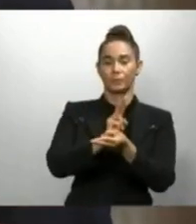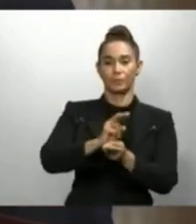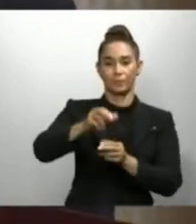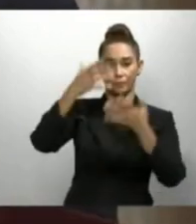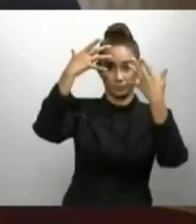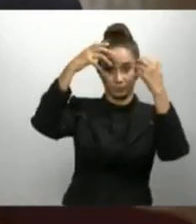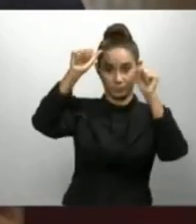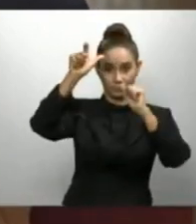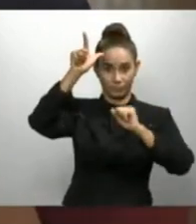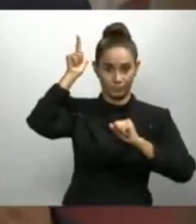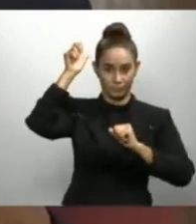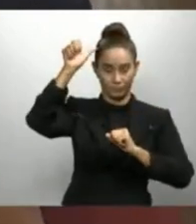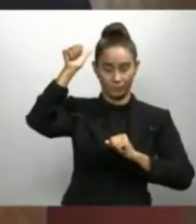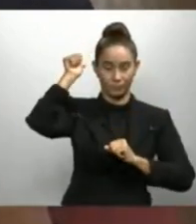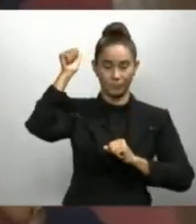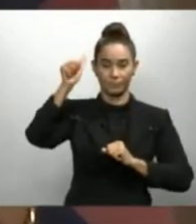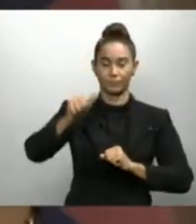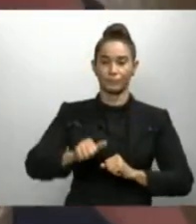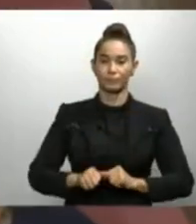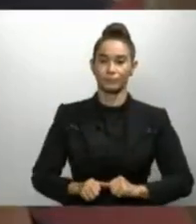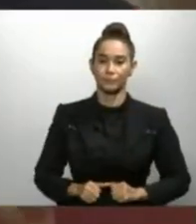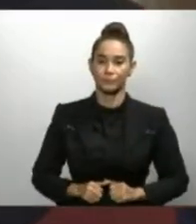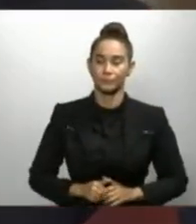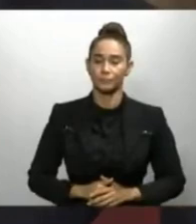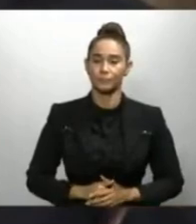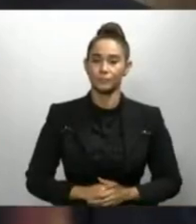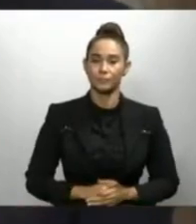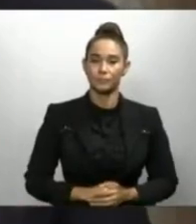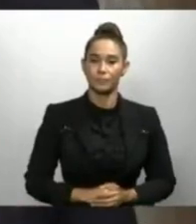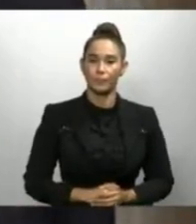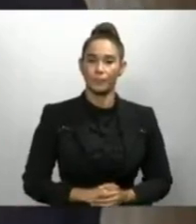Abinader, presidente constitucional de la República Dominicana.